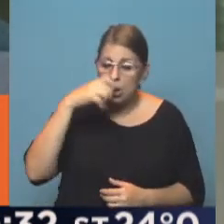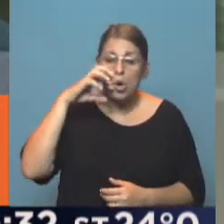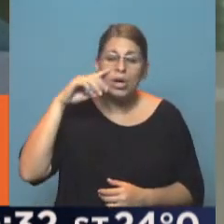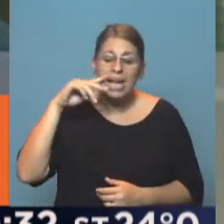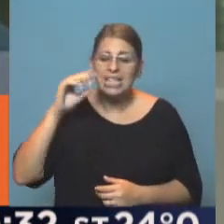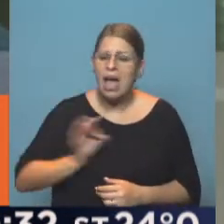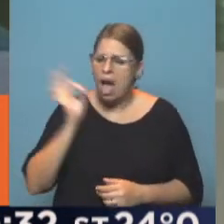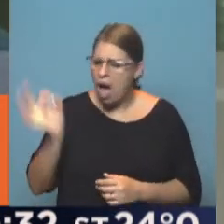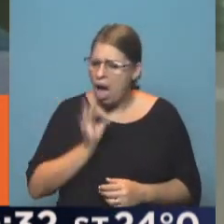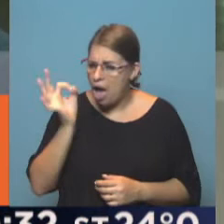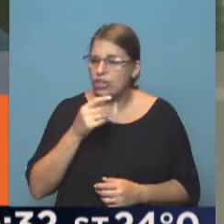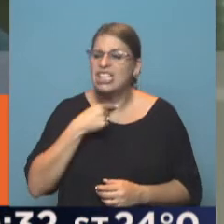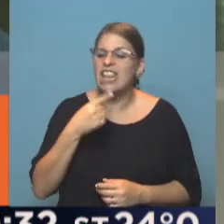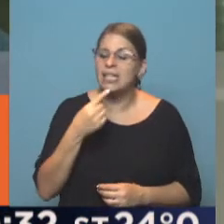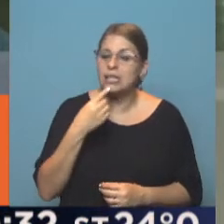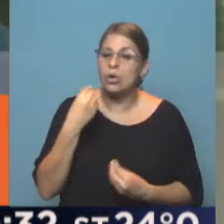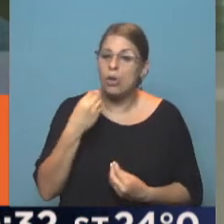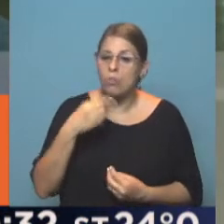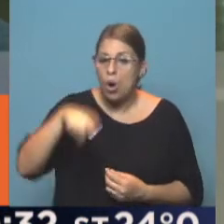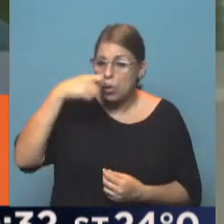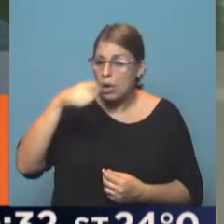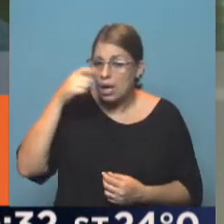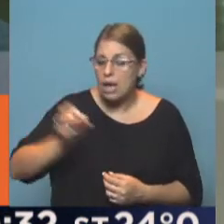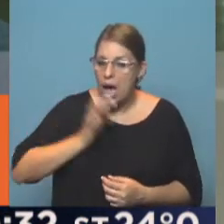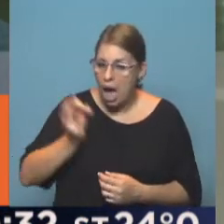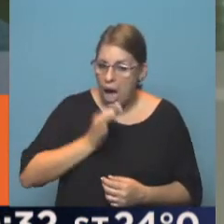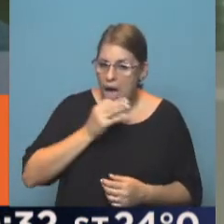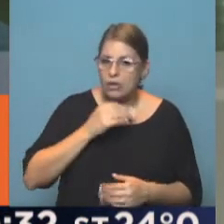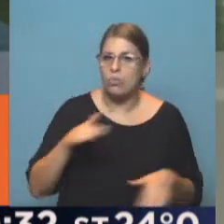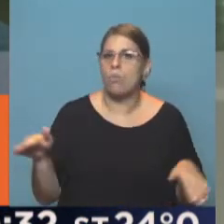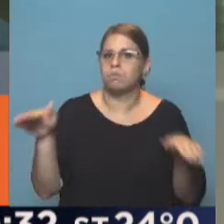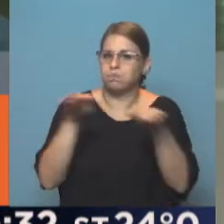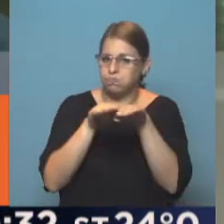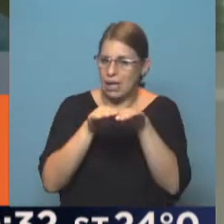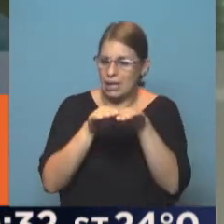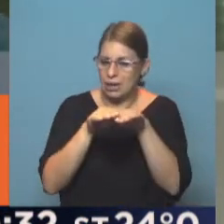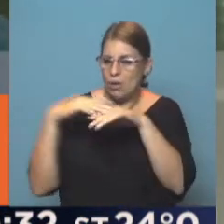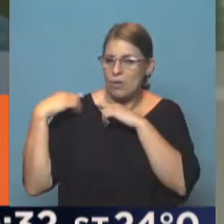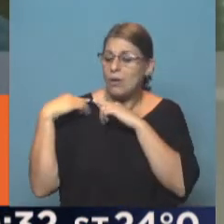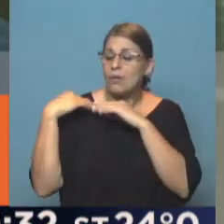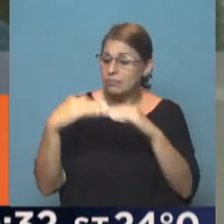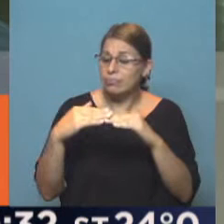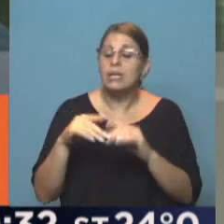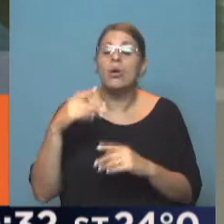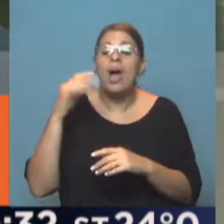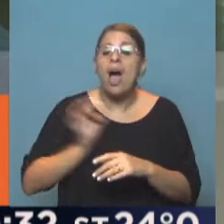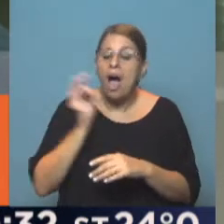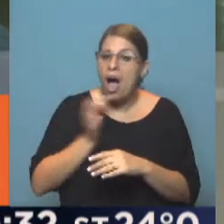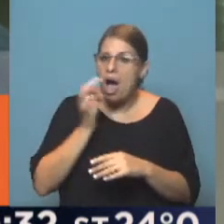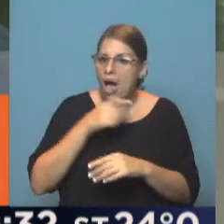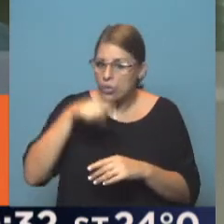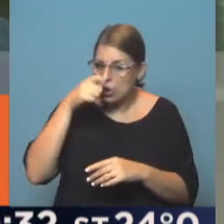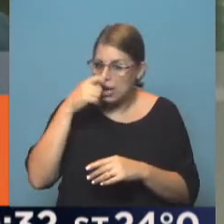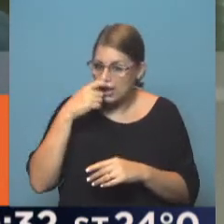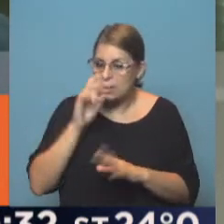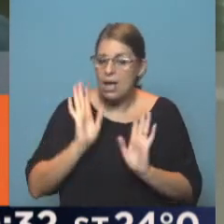muchos años esto significa que tiene un consumo con cierta estabilidad es decir porque hay que sostener muchos años de consumo de